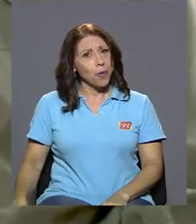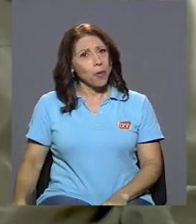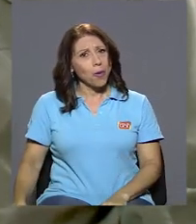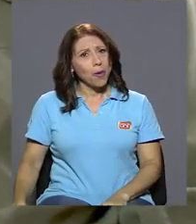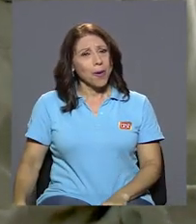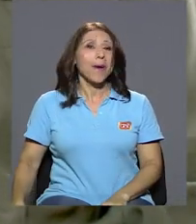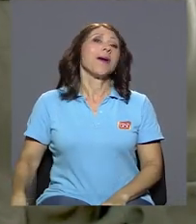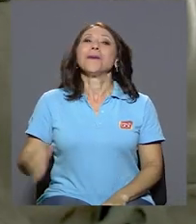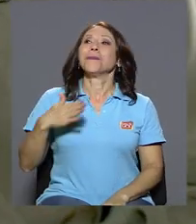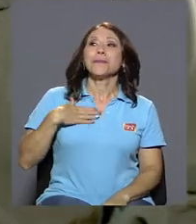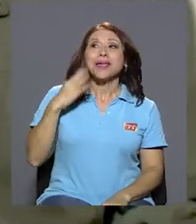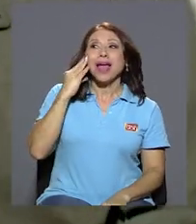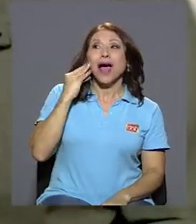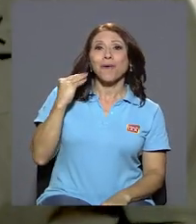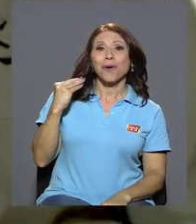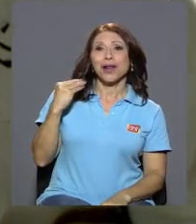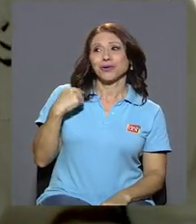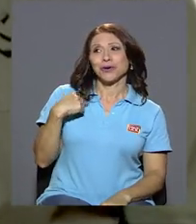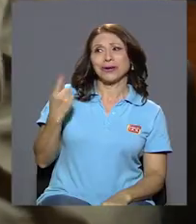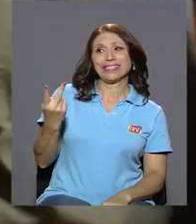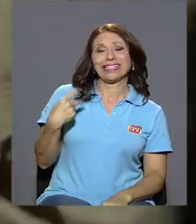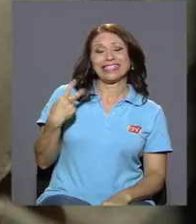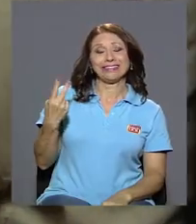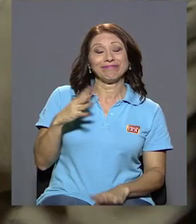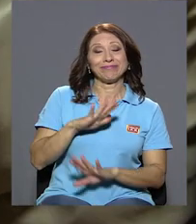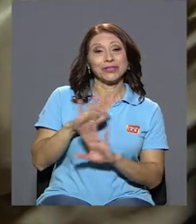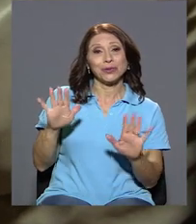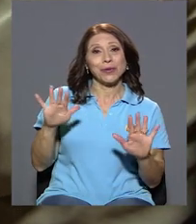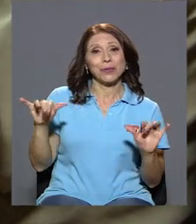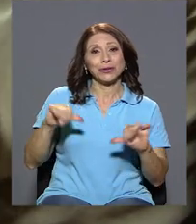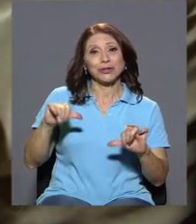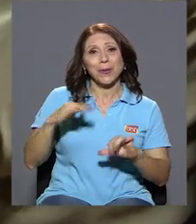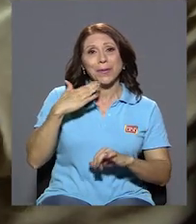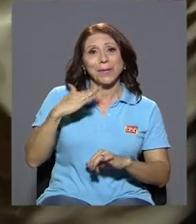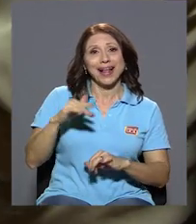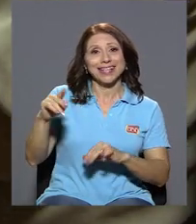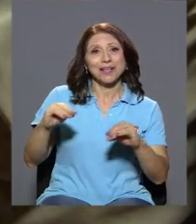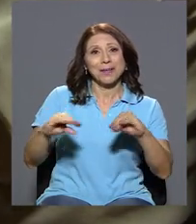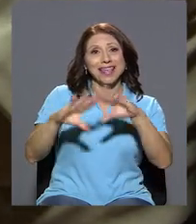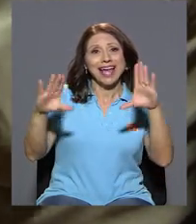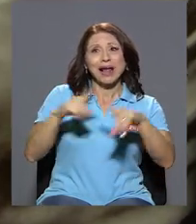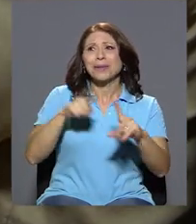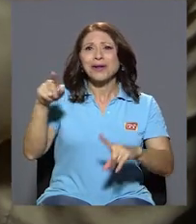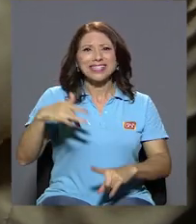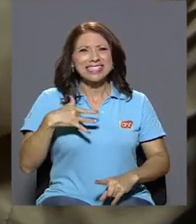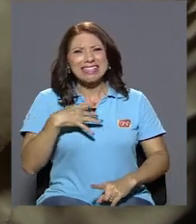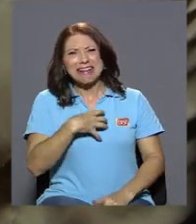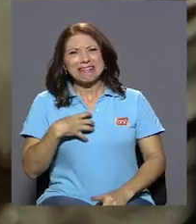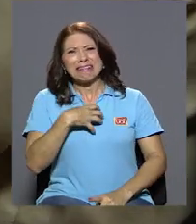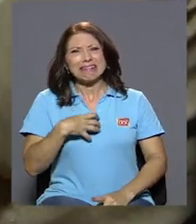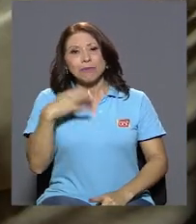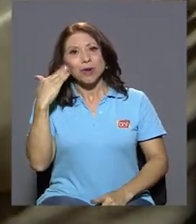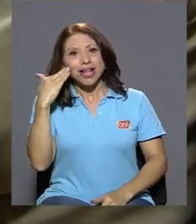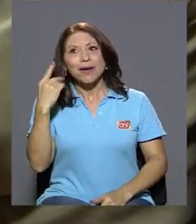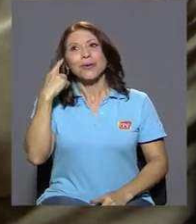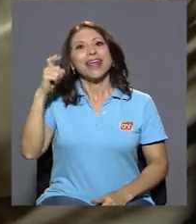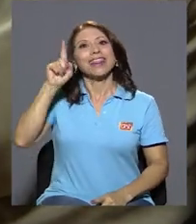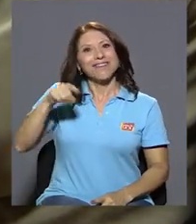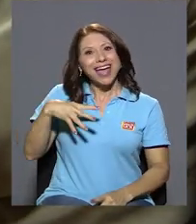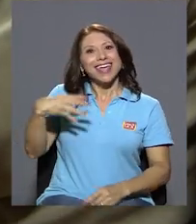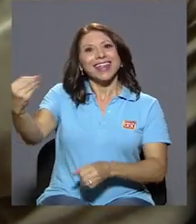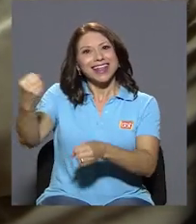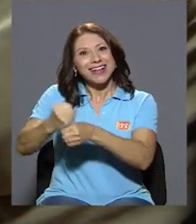ellos la vimos mal esta mañana y toda la irritación era que él tenía que ir a trabajar a la